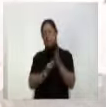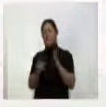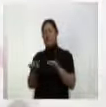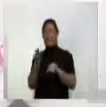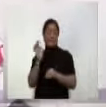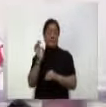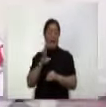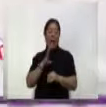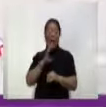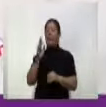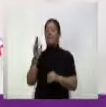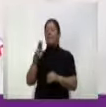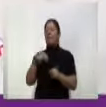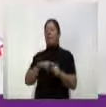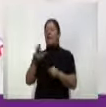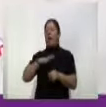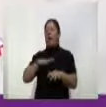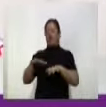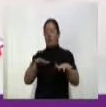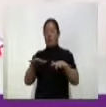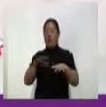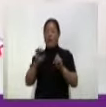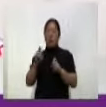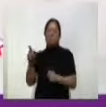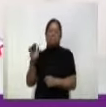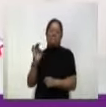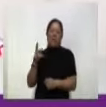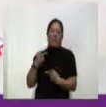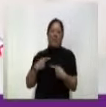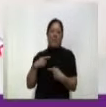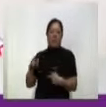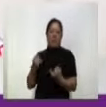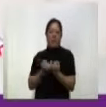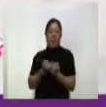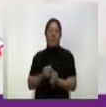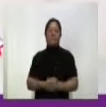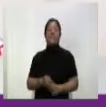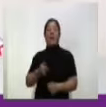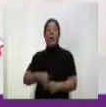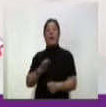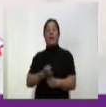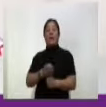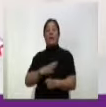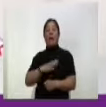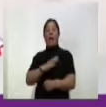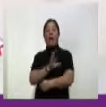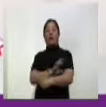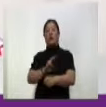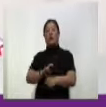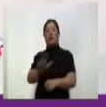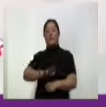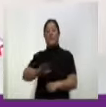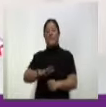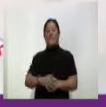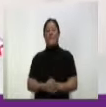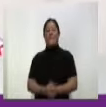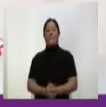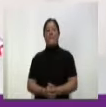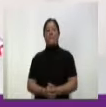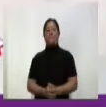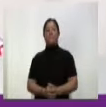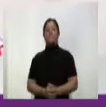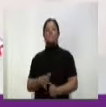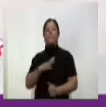hombre. Aquí en las diferentes sedes se va a estar trabajando y coordinando con las unidades internas de protección civil que están